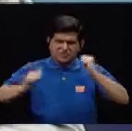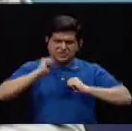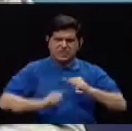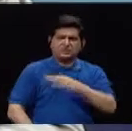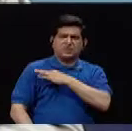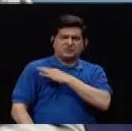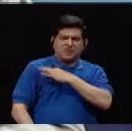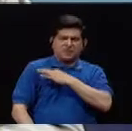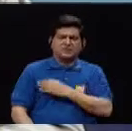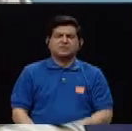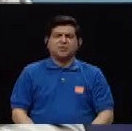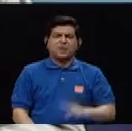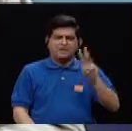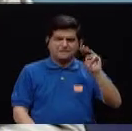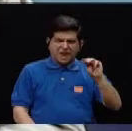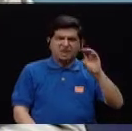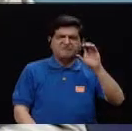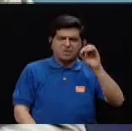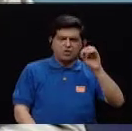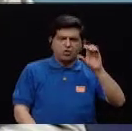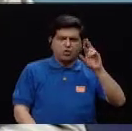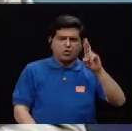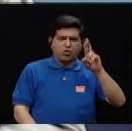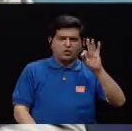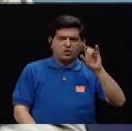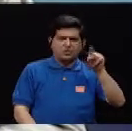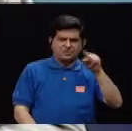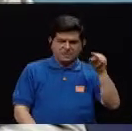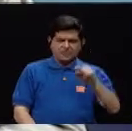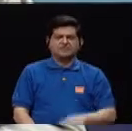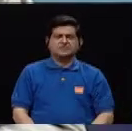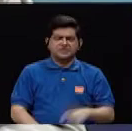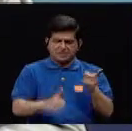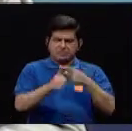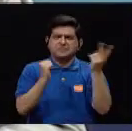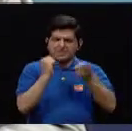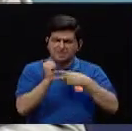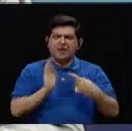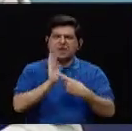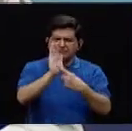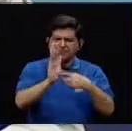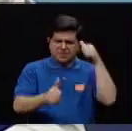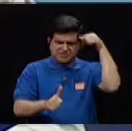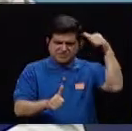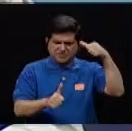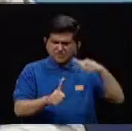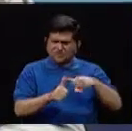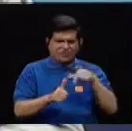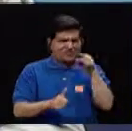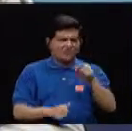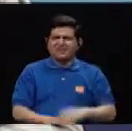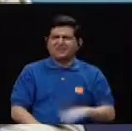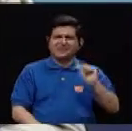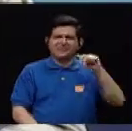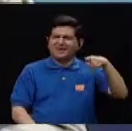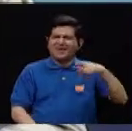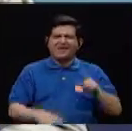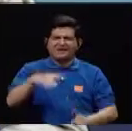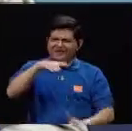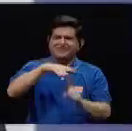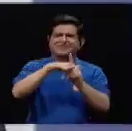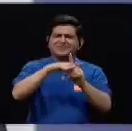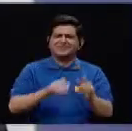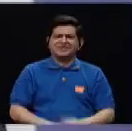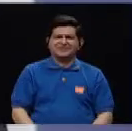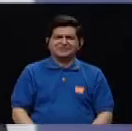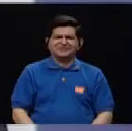Me invitó Melvin, por cierto. Ajá. Y cuando el estreno y No recuerdo que estaba Alejandra, qué cosa.